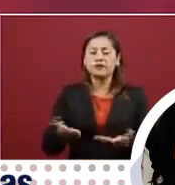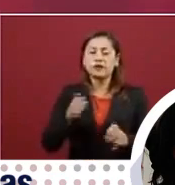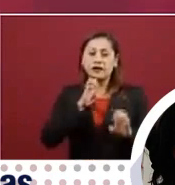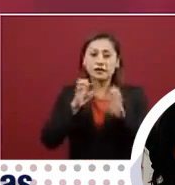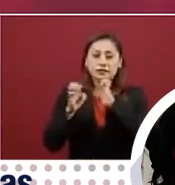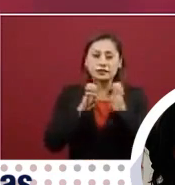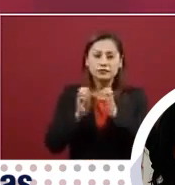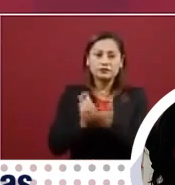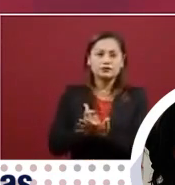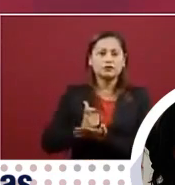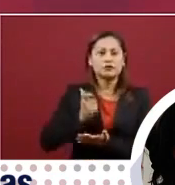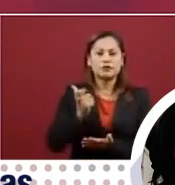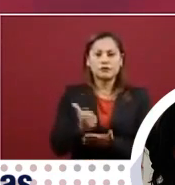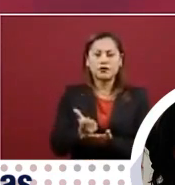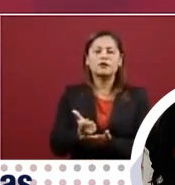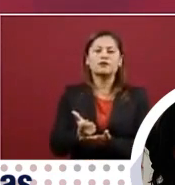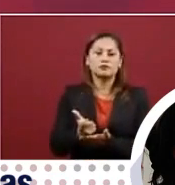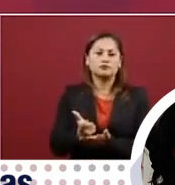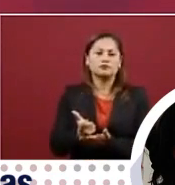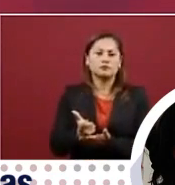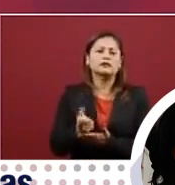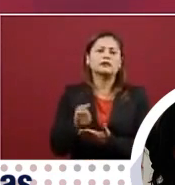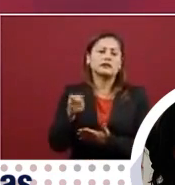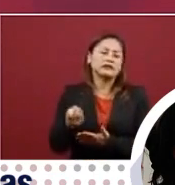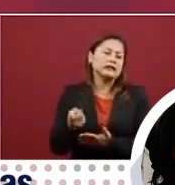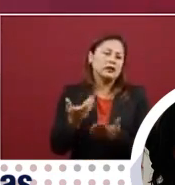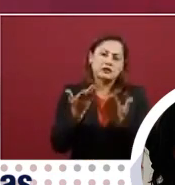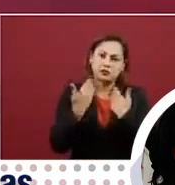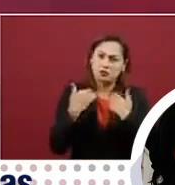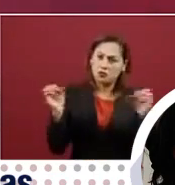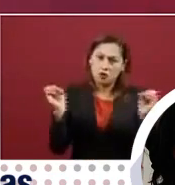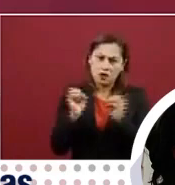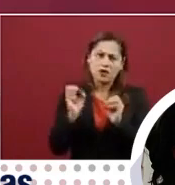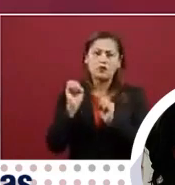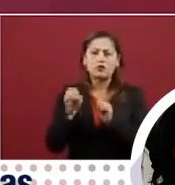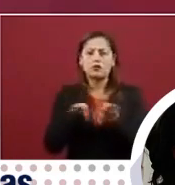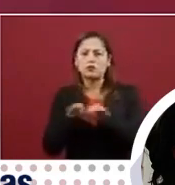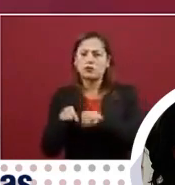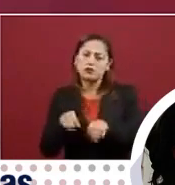sea de bandera verde, pues entonces realmente